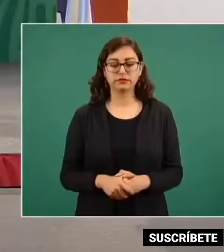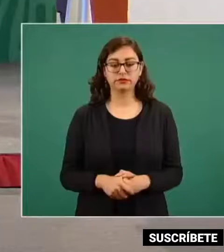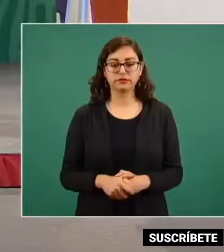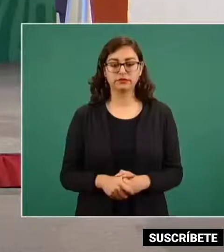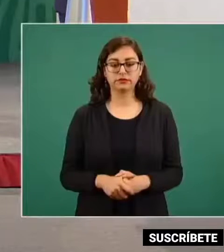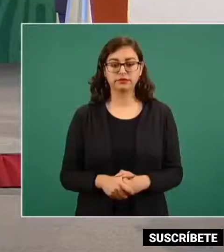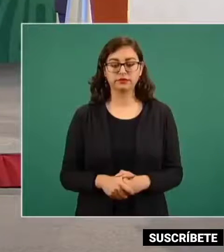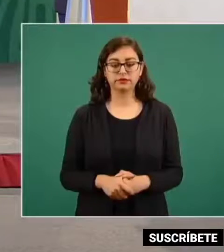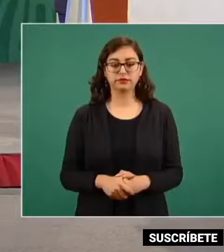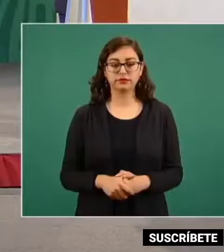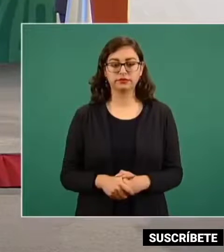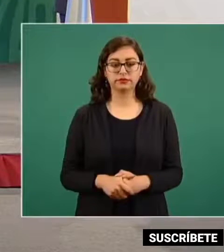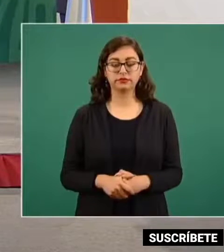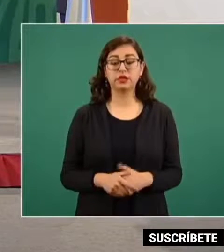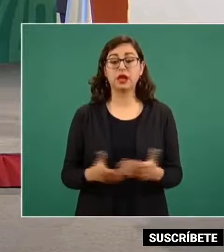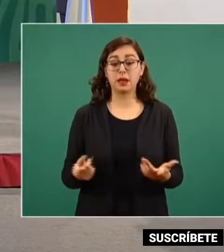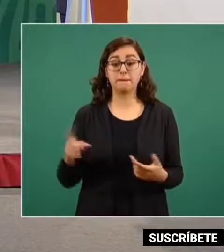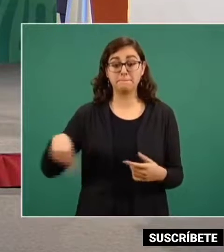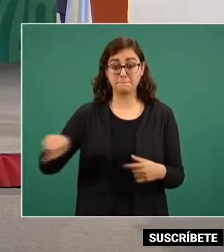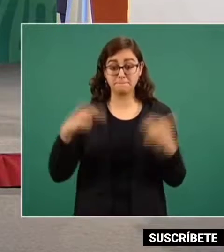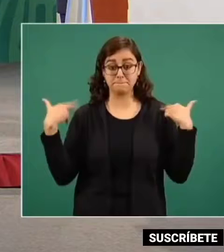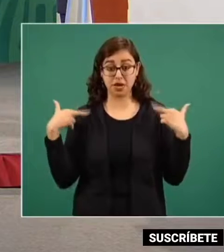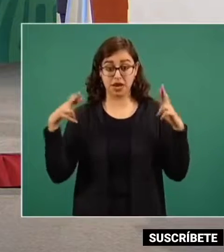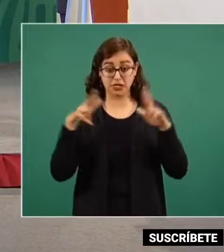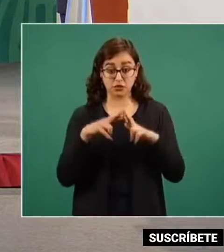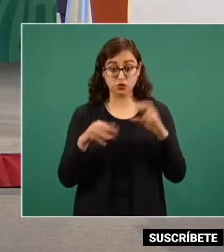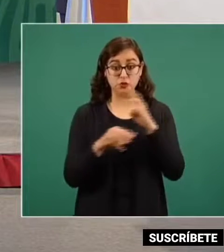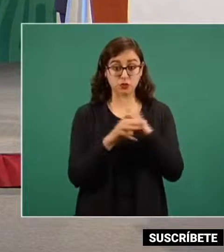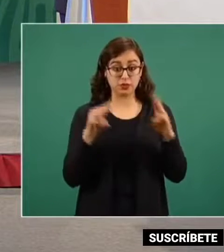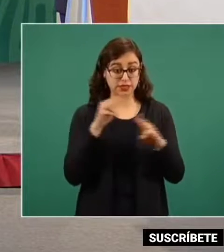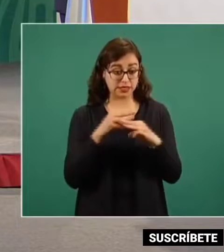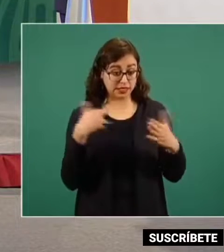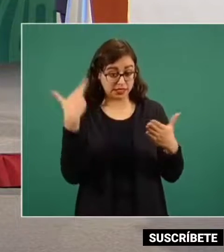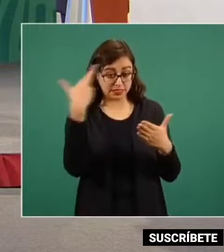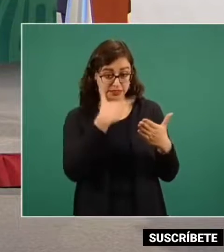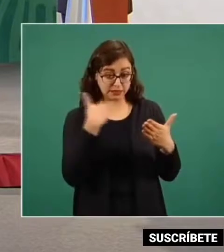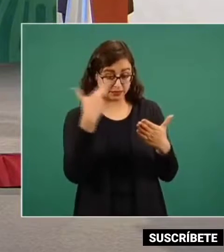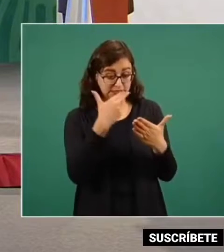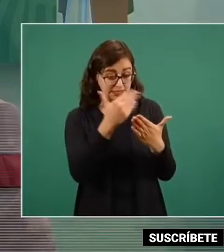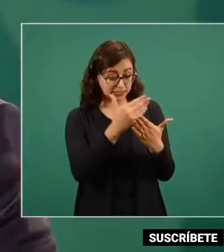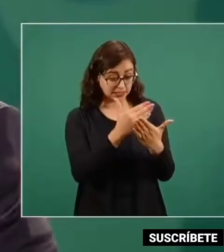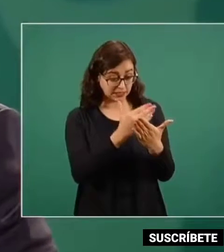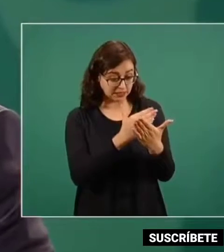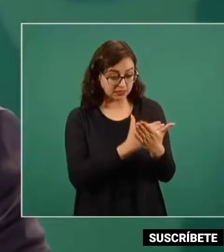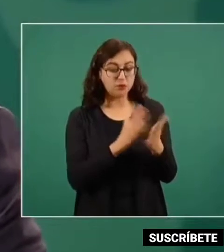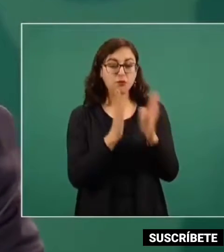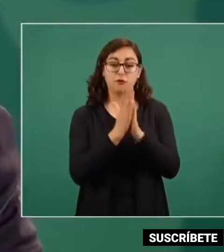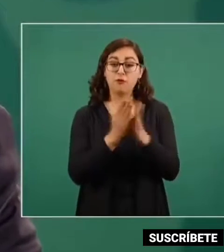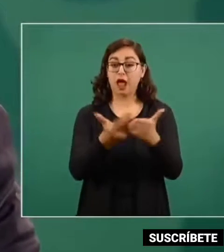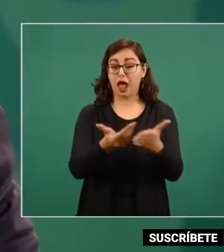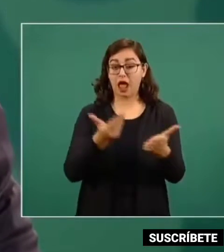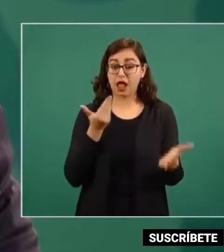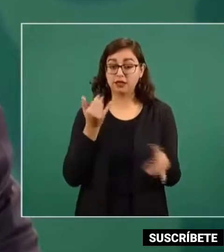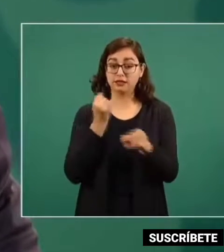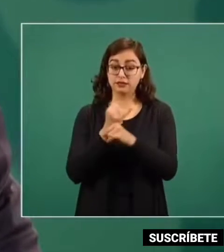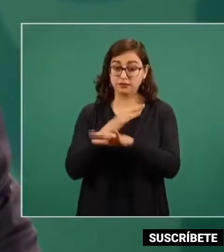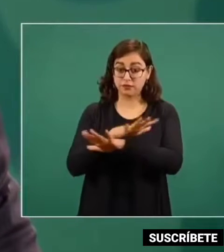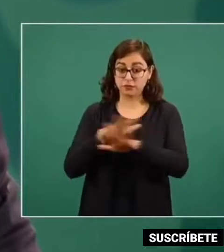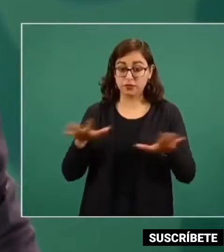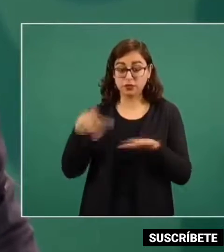anticipada de los contenidos para que así pueda planear sus actividades cada docente. Entonces,